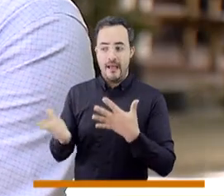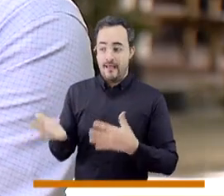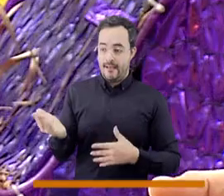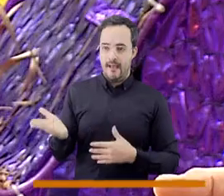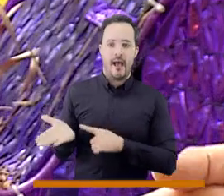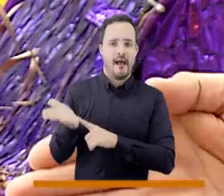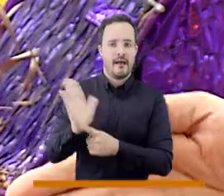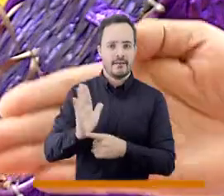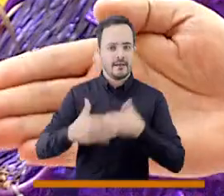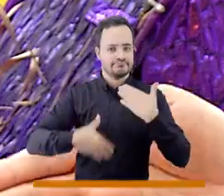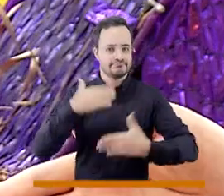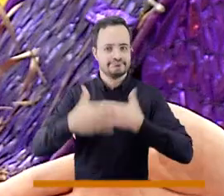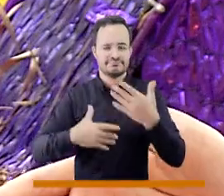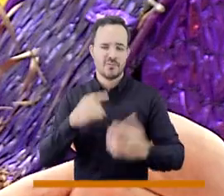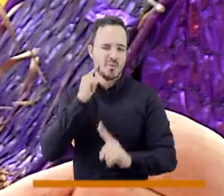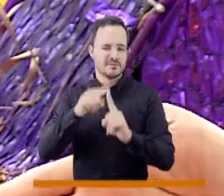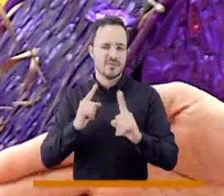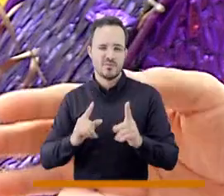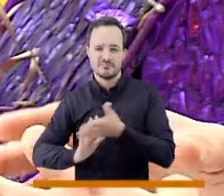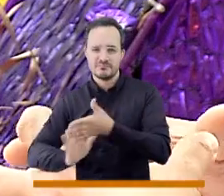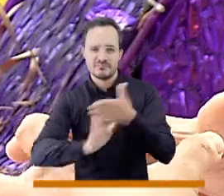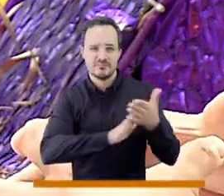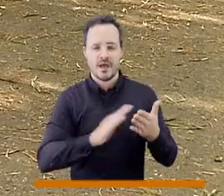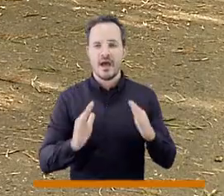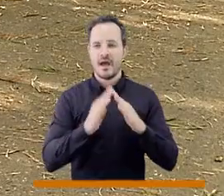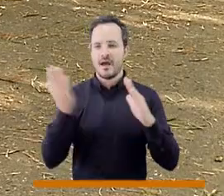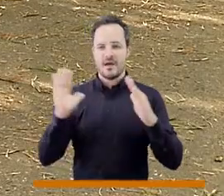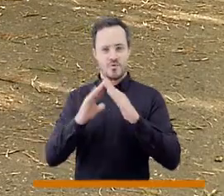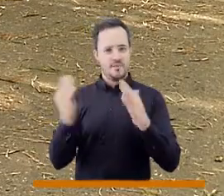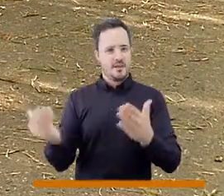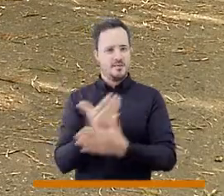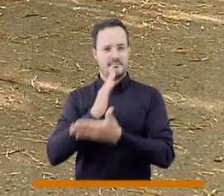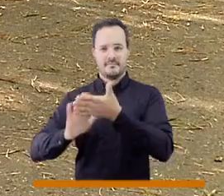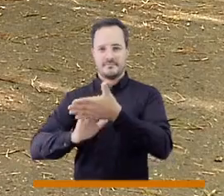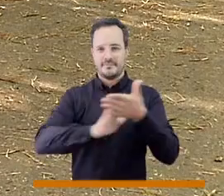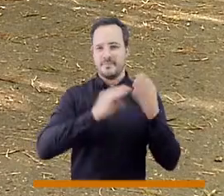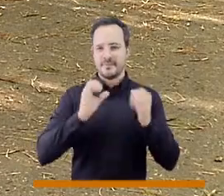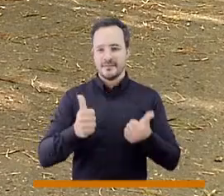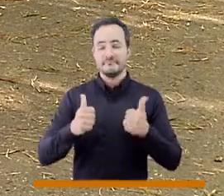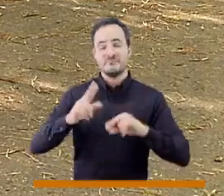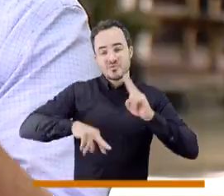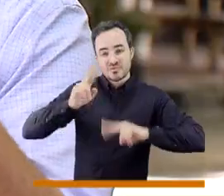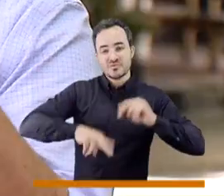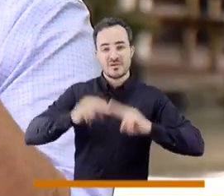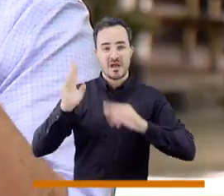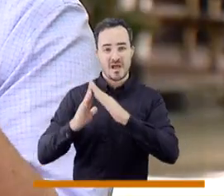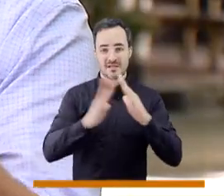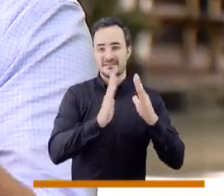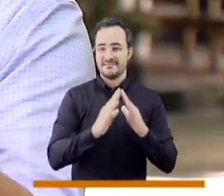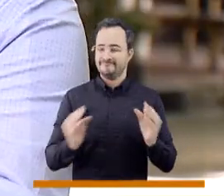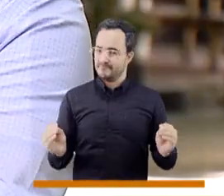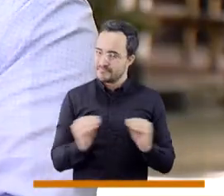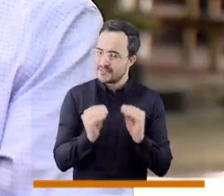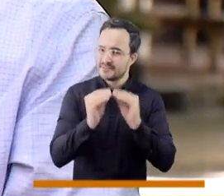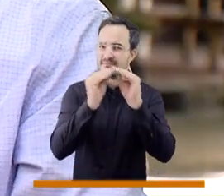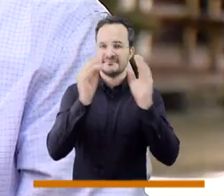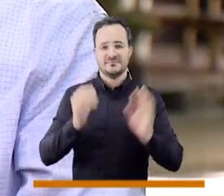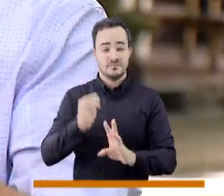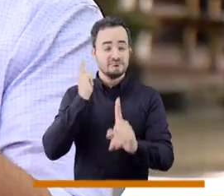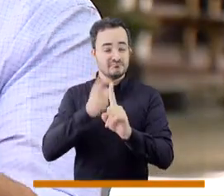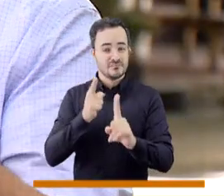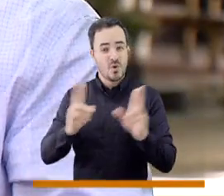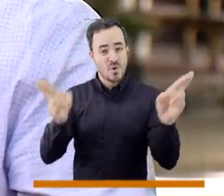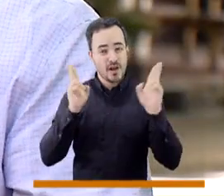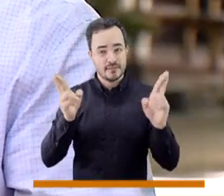unos mecanismos que tiene el POT, fortalecerlos para que hagamos más renovación urbana, y tenemos que construir más vivienda en la